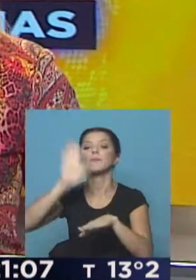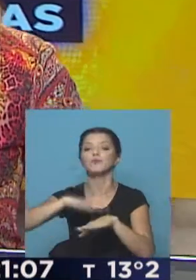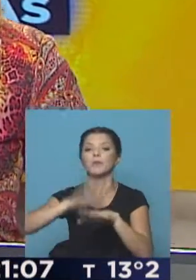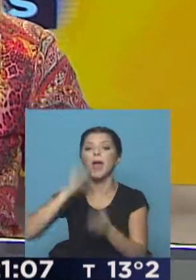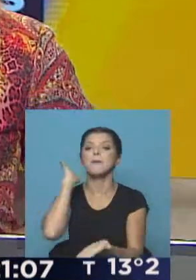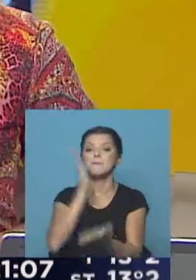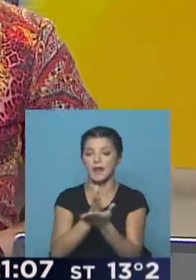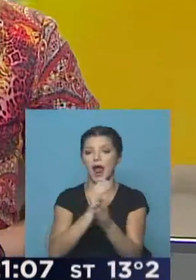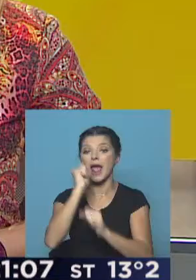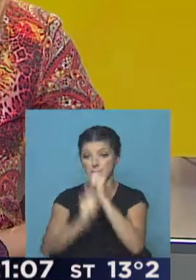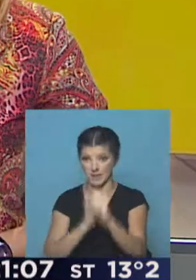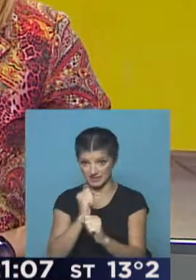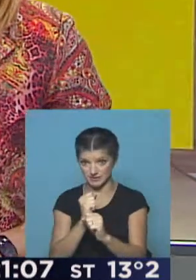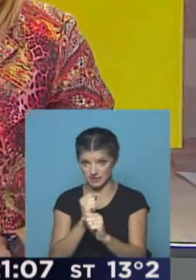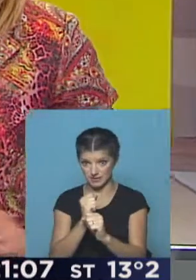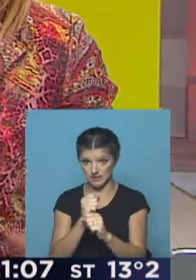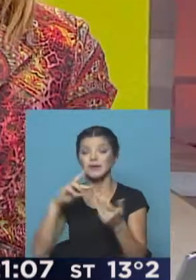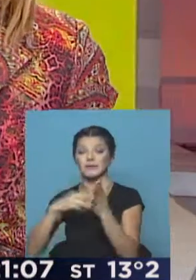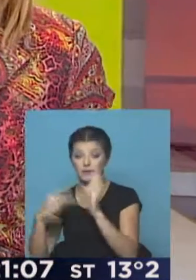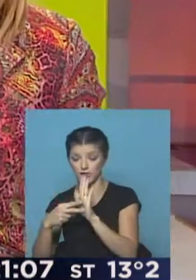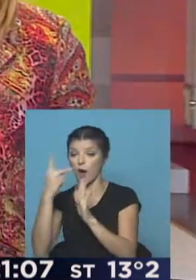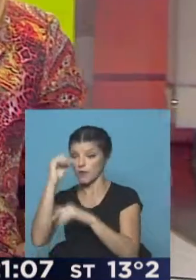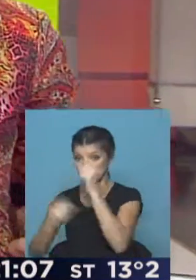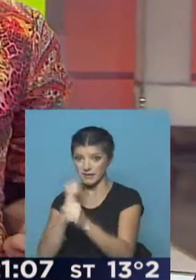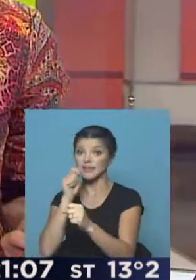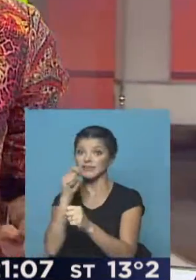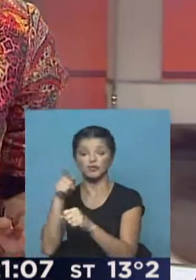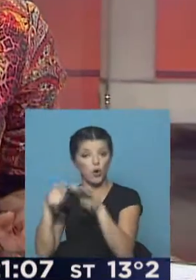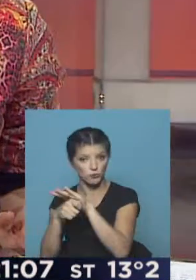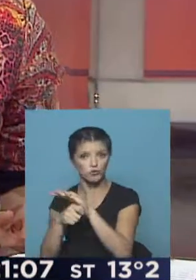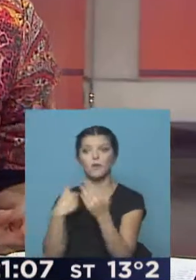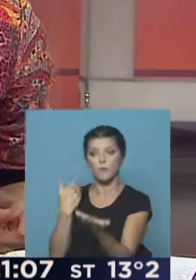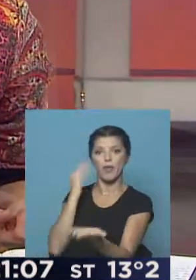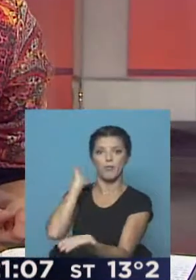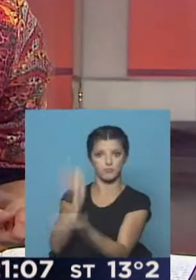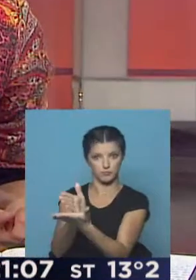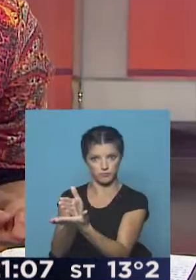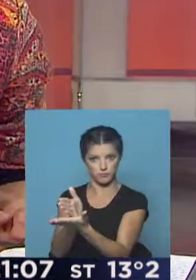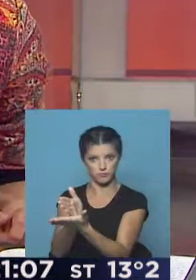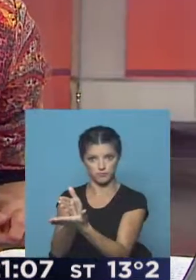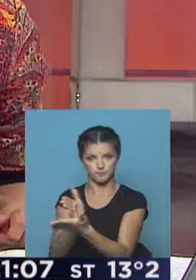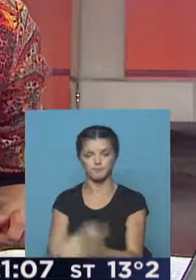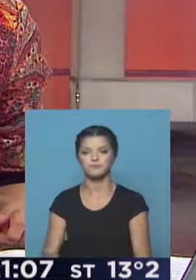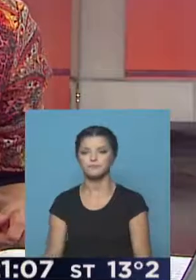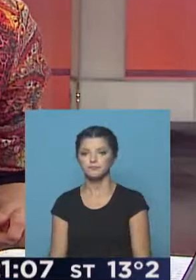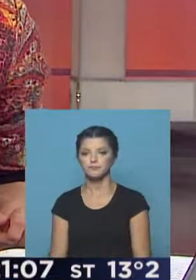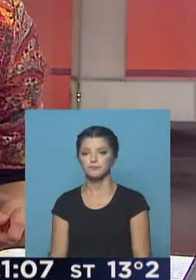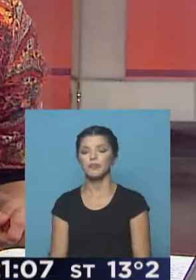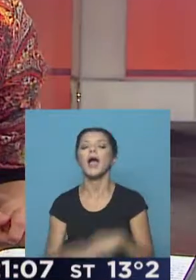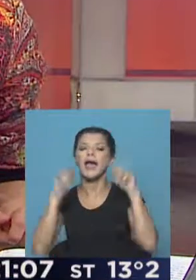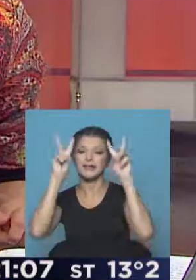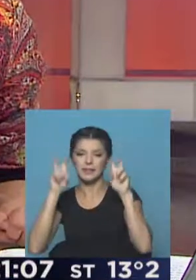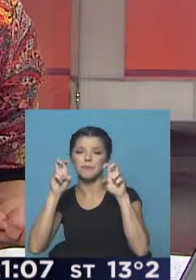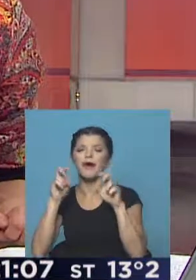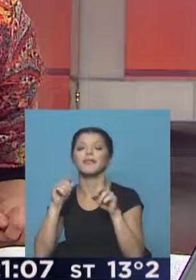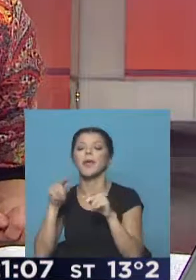de las Empresas, que permite sancionar a las empresas que incurran en casos de corrupción. Por supuesto, el tema del desafuero o no de